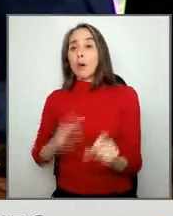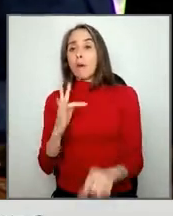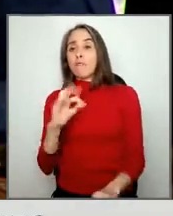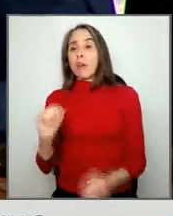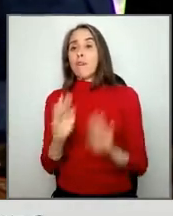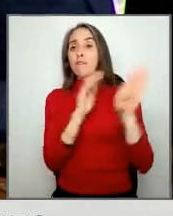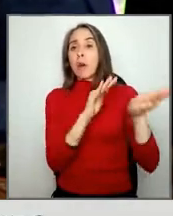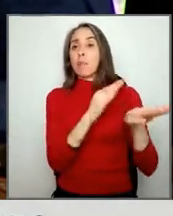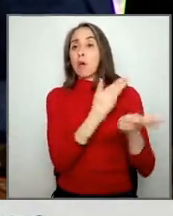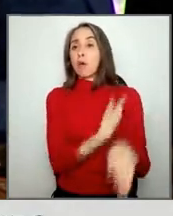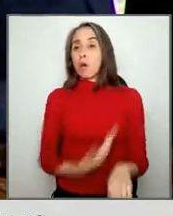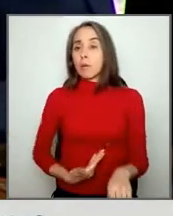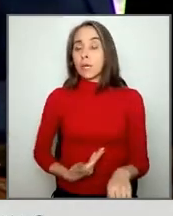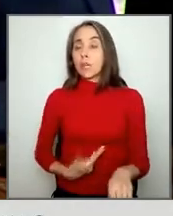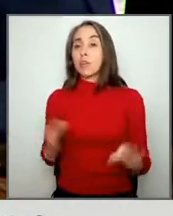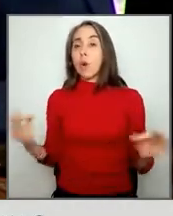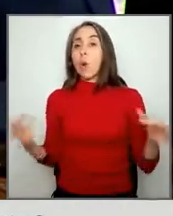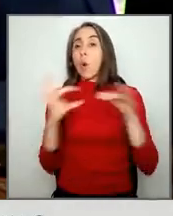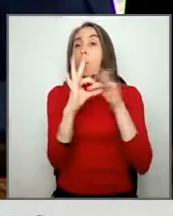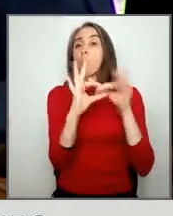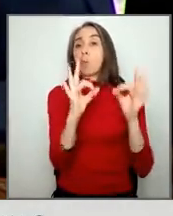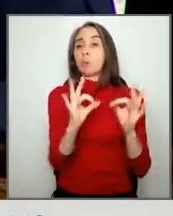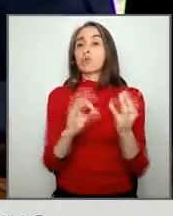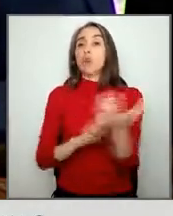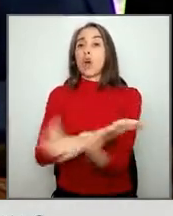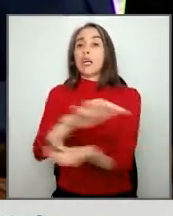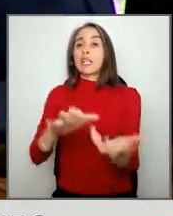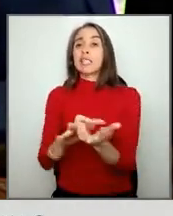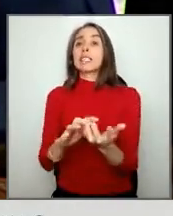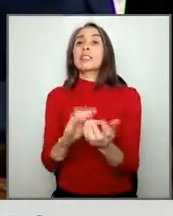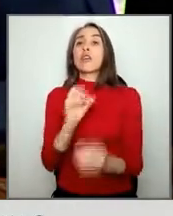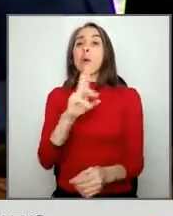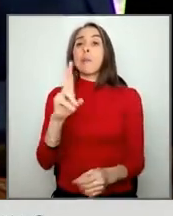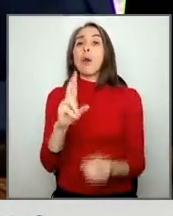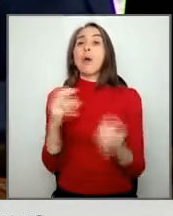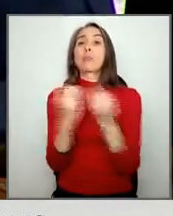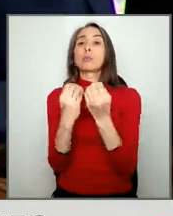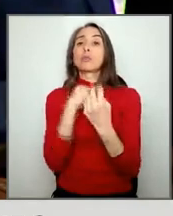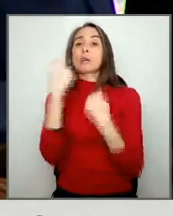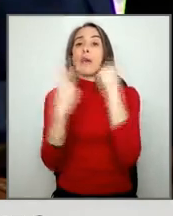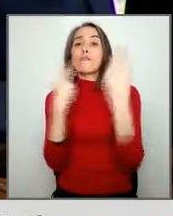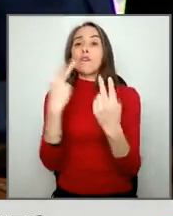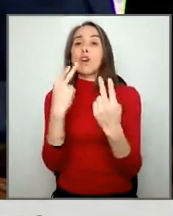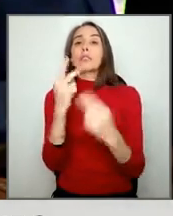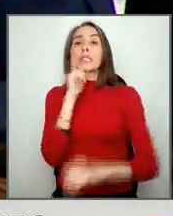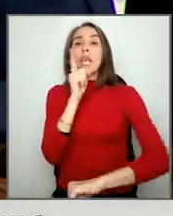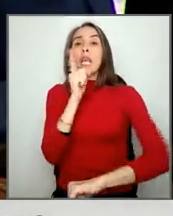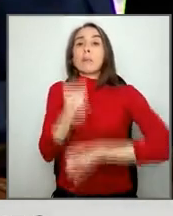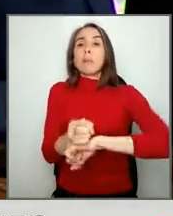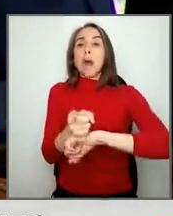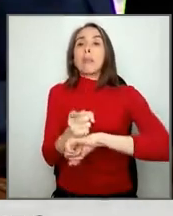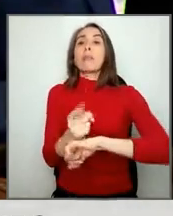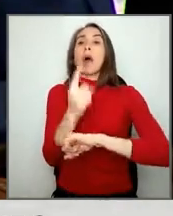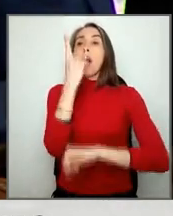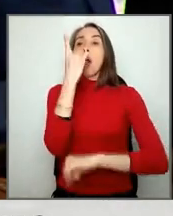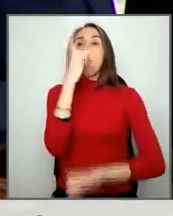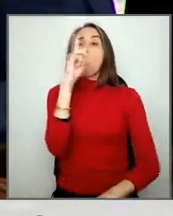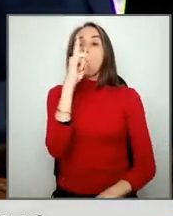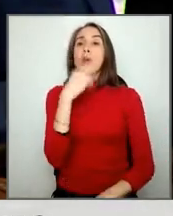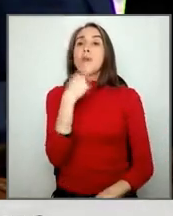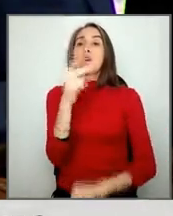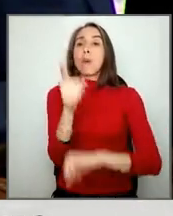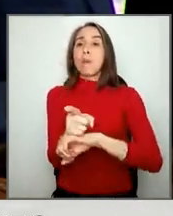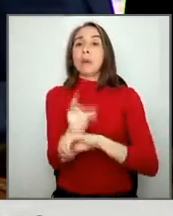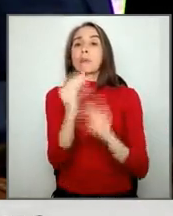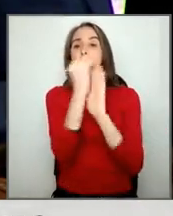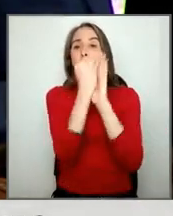crisis lo peor que puede haber es que haya muchas voces de Mando la unidad en el mando es fundamental y en ese sentido me quedo con las prioridades que